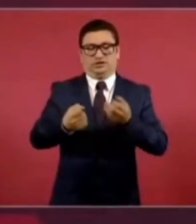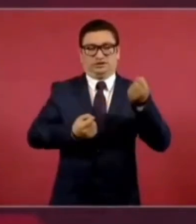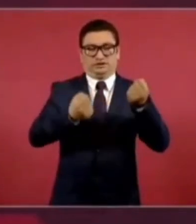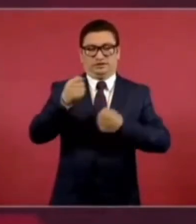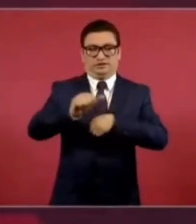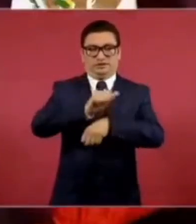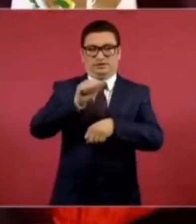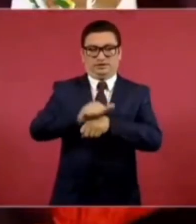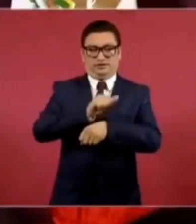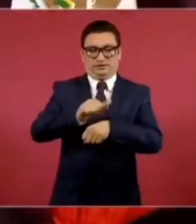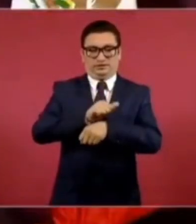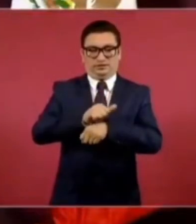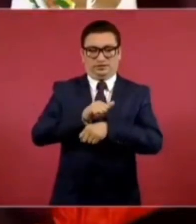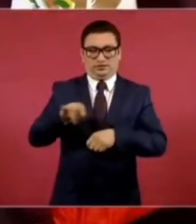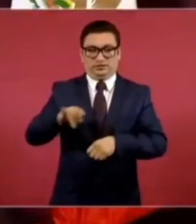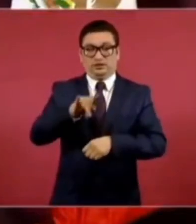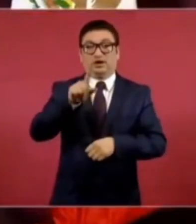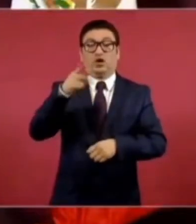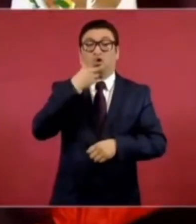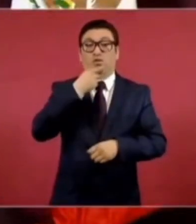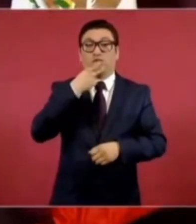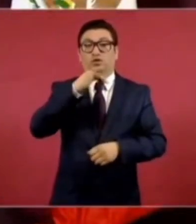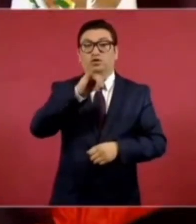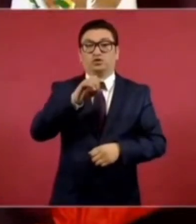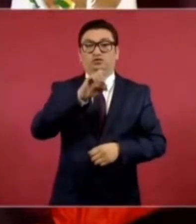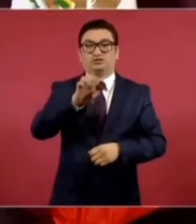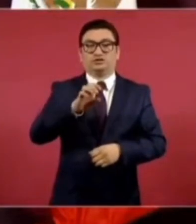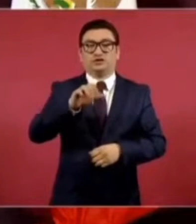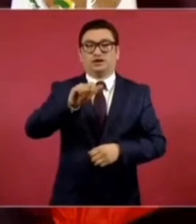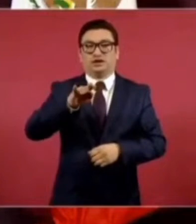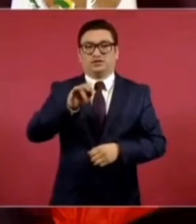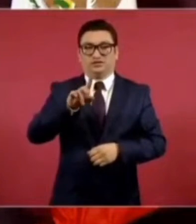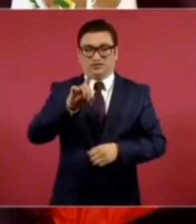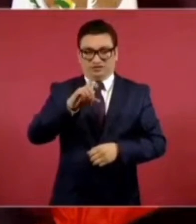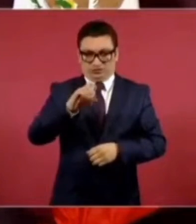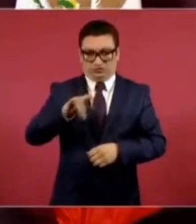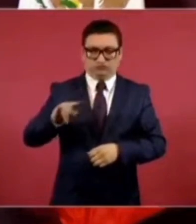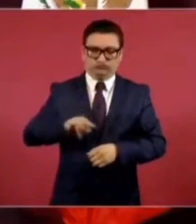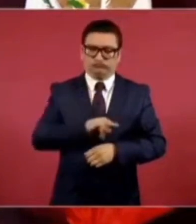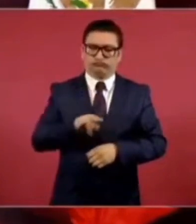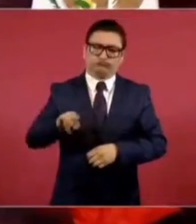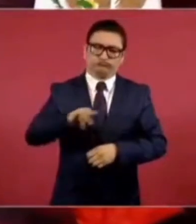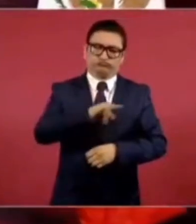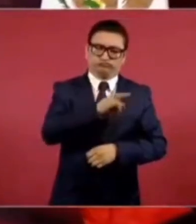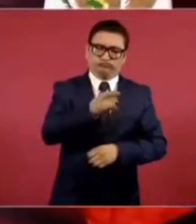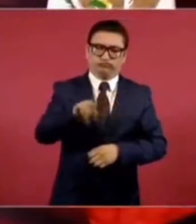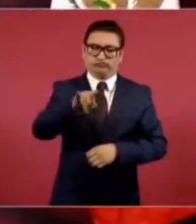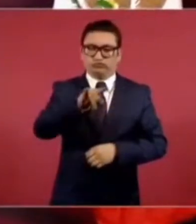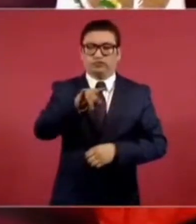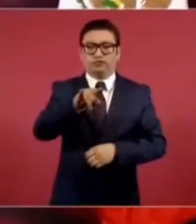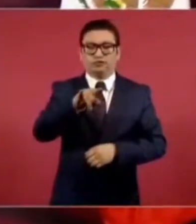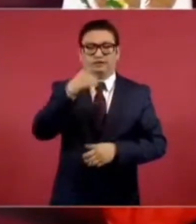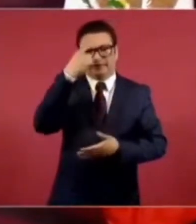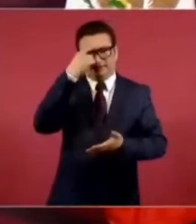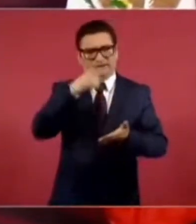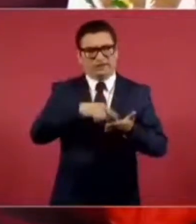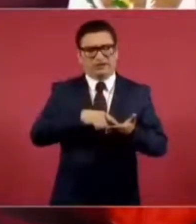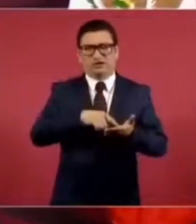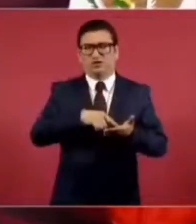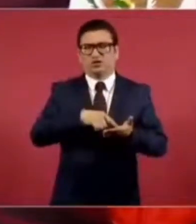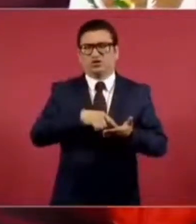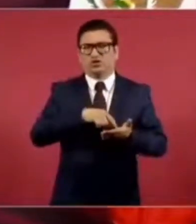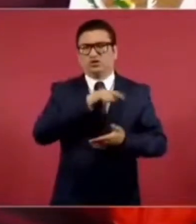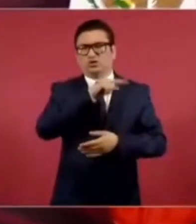carro José Alfredo y pues creo que salió de